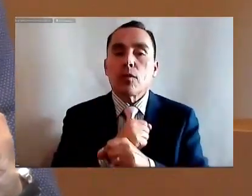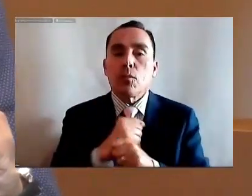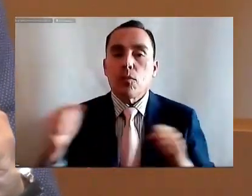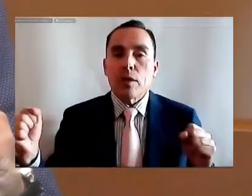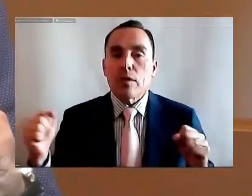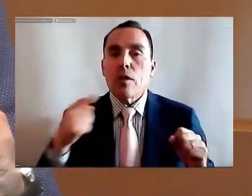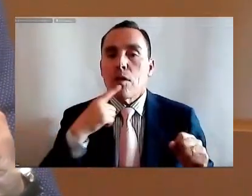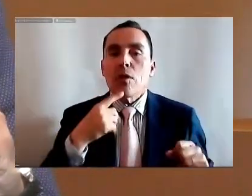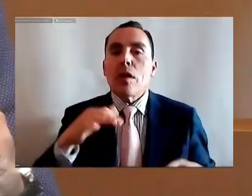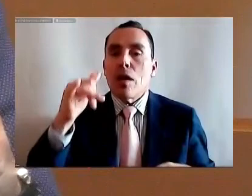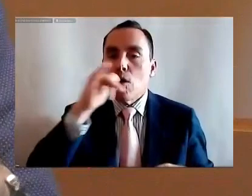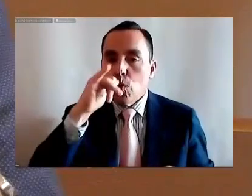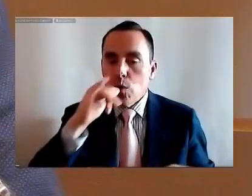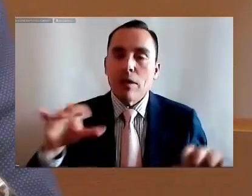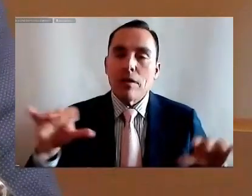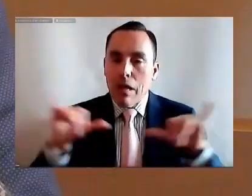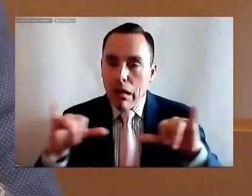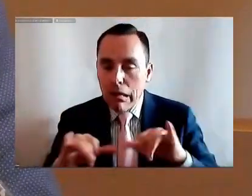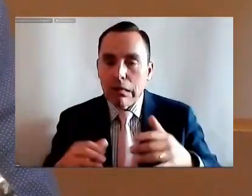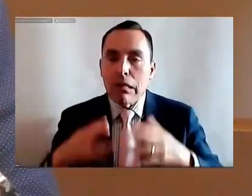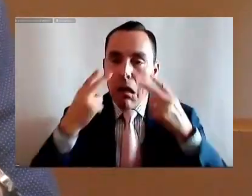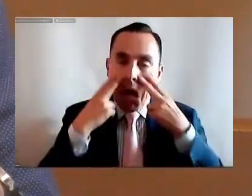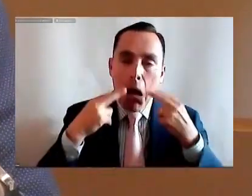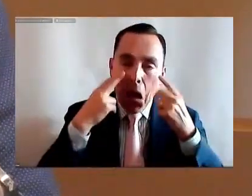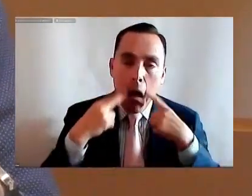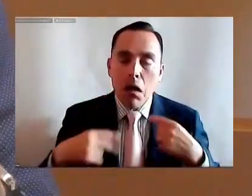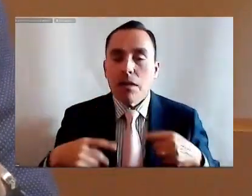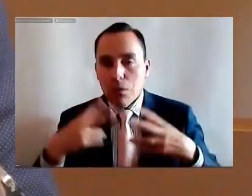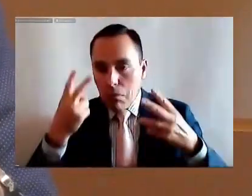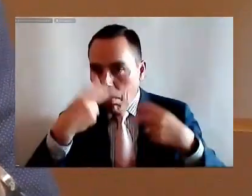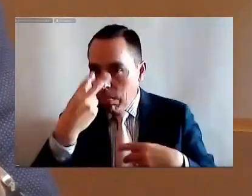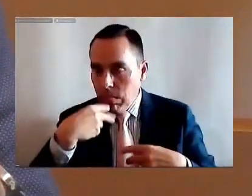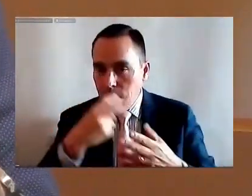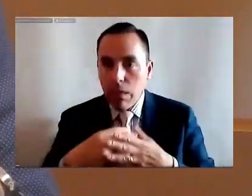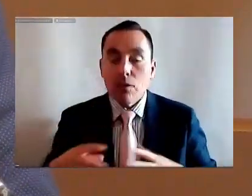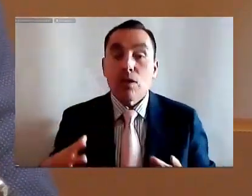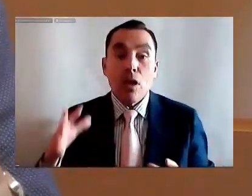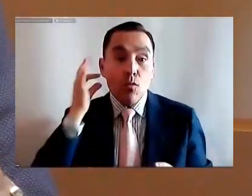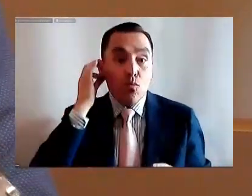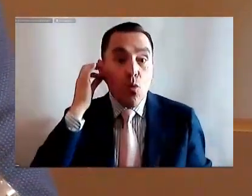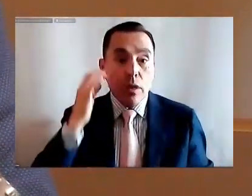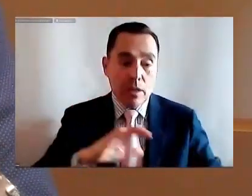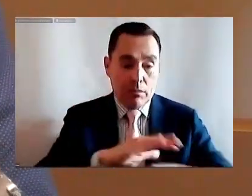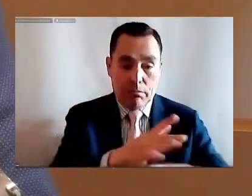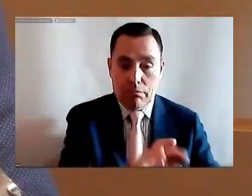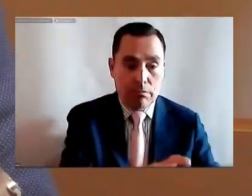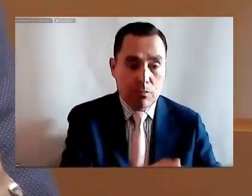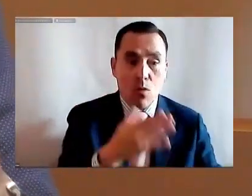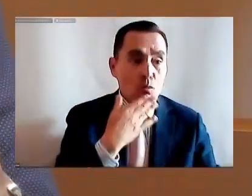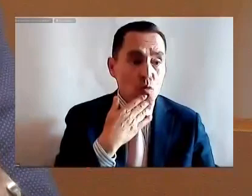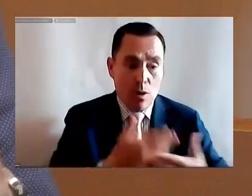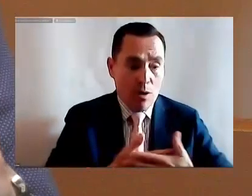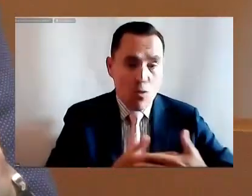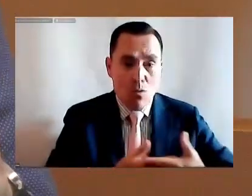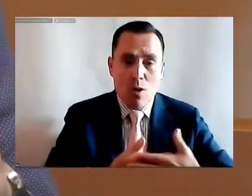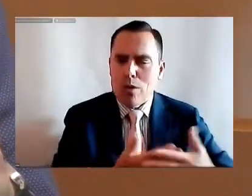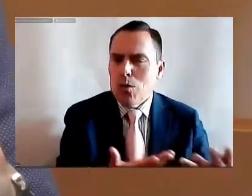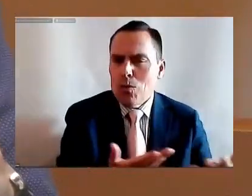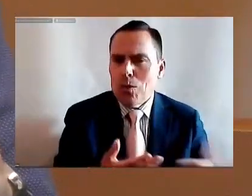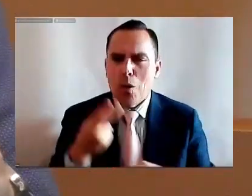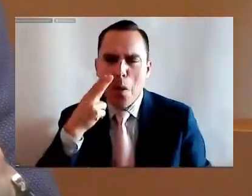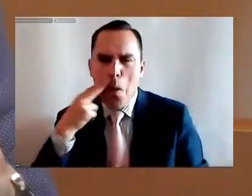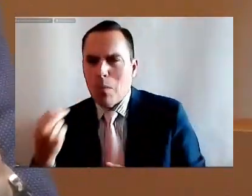llora, porque esto otro. Bueno, pero si las mujeres académicas escriben papers y también están a cargo de los bebés. O sea, el